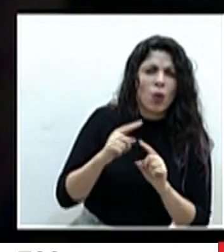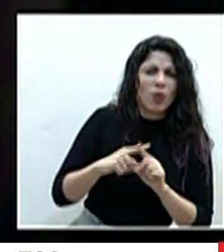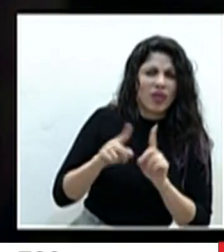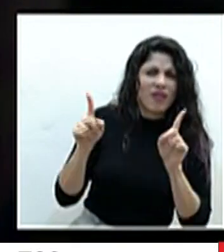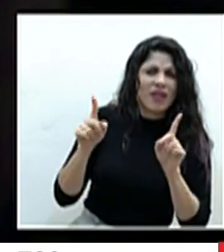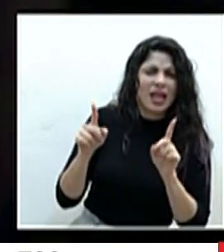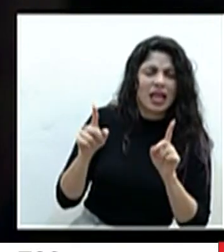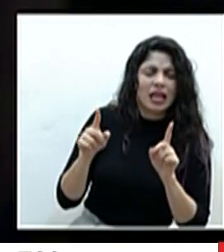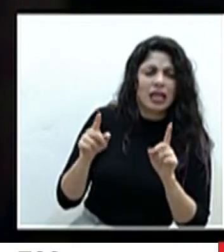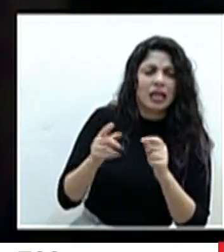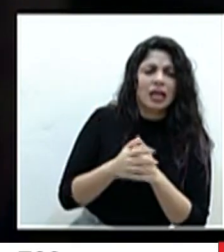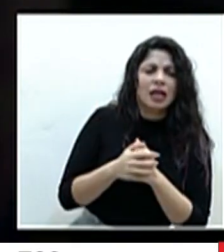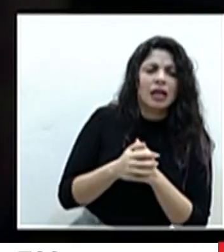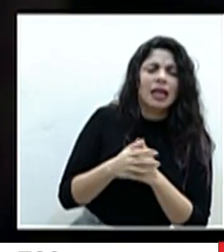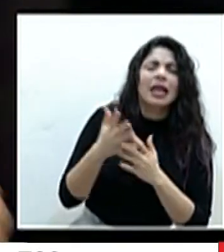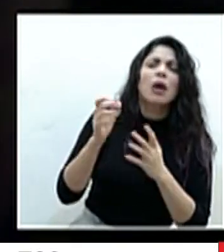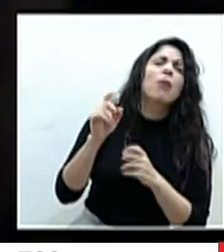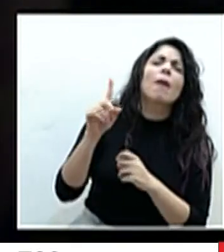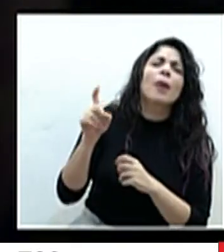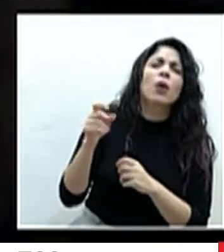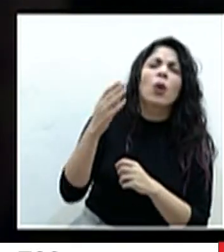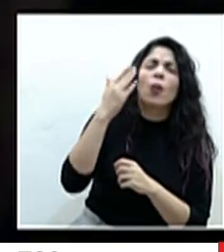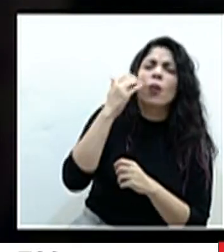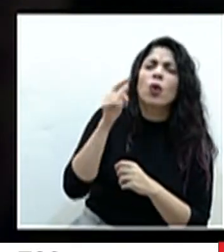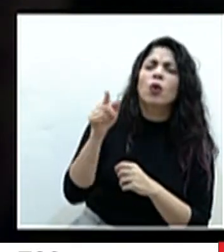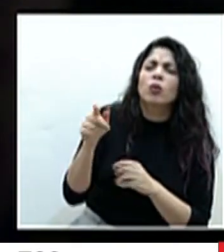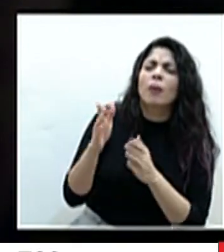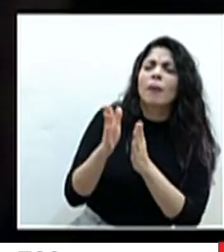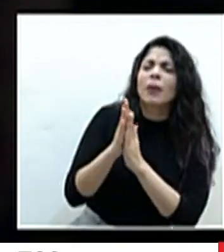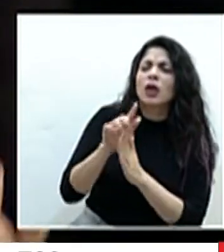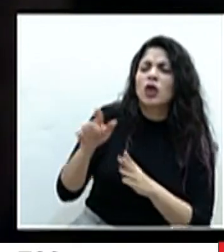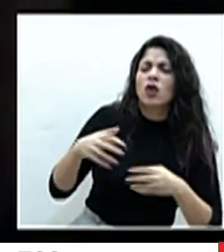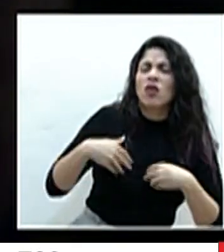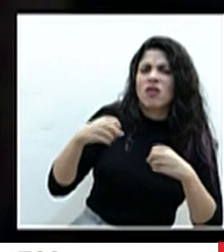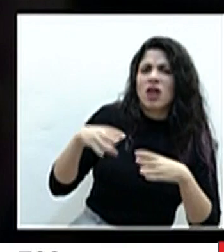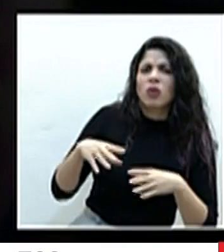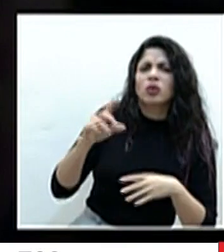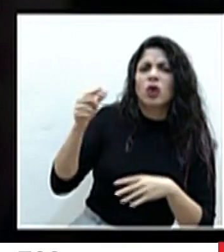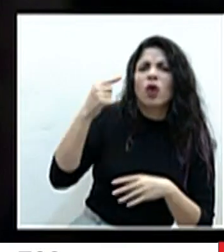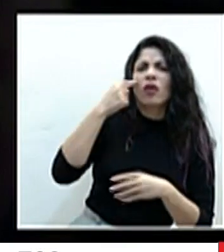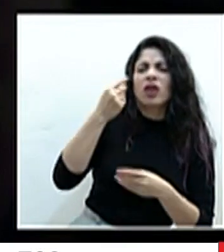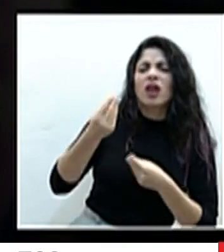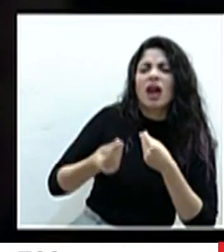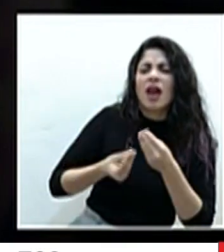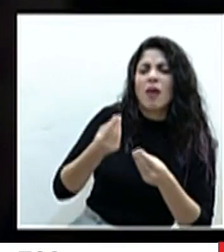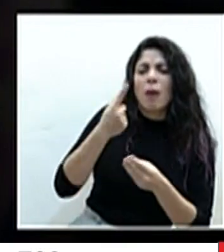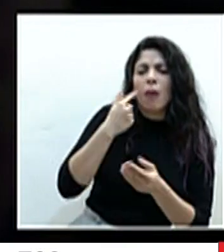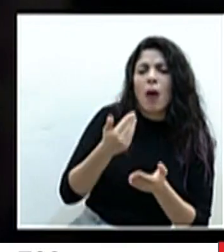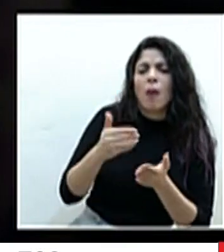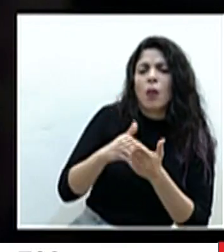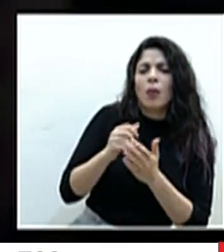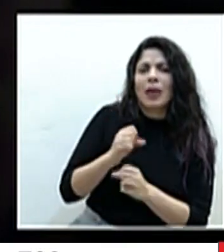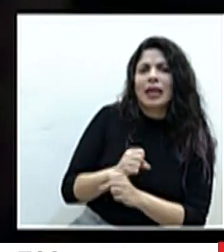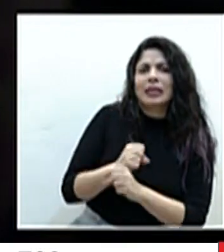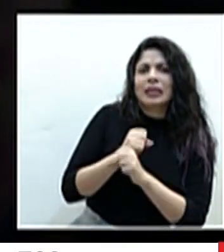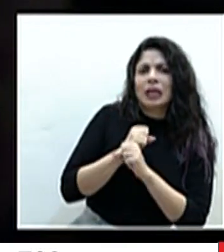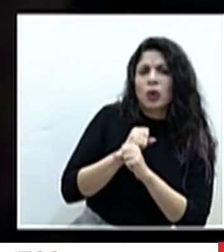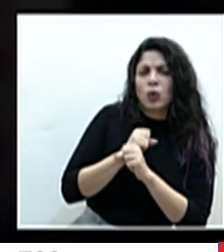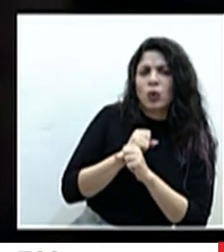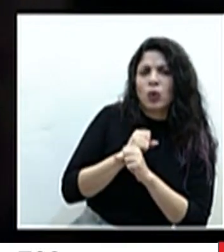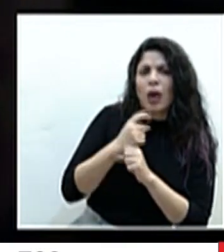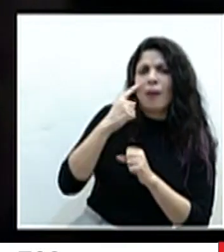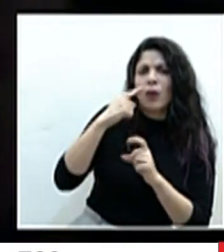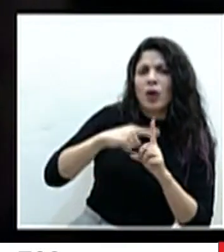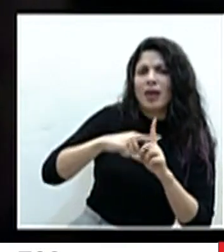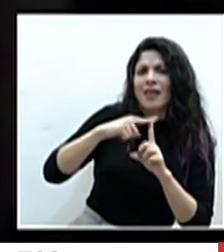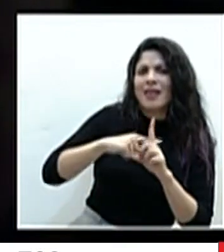enojados. Queríamos consultarle puntualmente por qué usted le pidió la renuncia a ellos y qué va a hacer el gobierno para recuperar la seguridad con las calificadoras de riesgo,